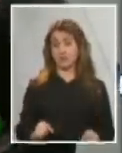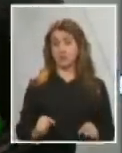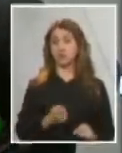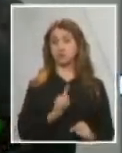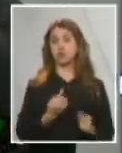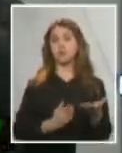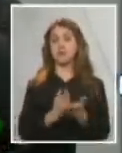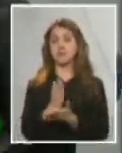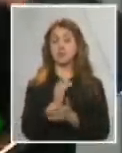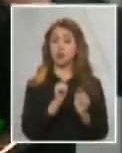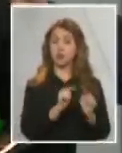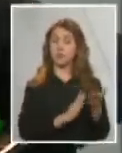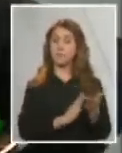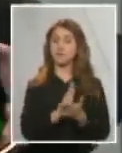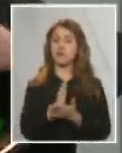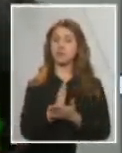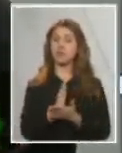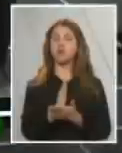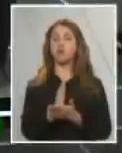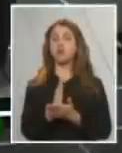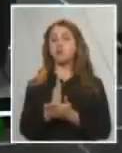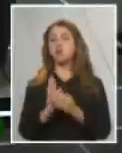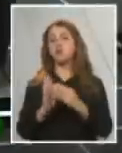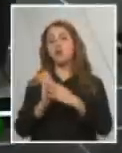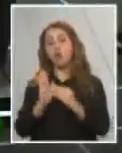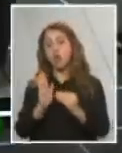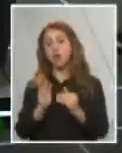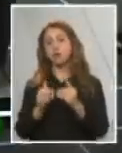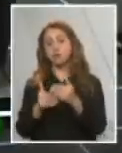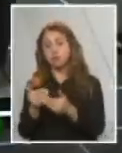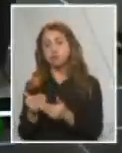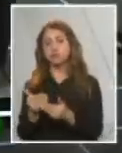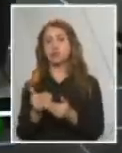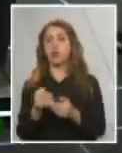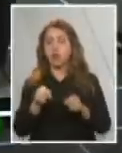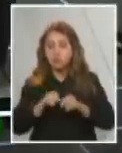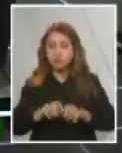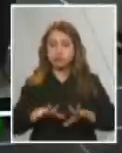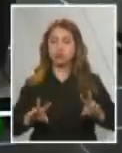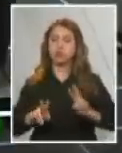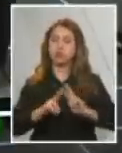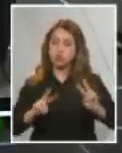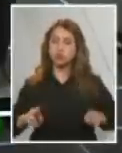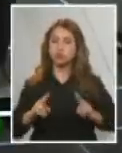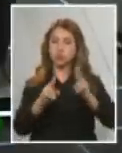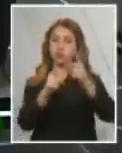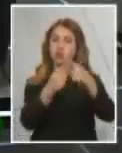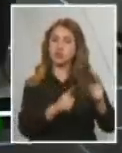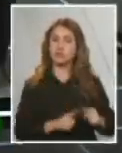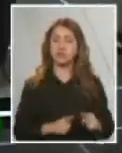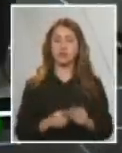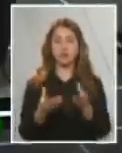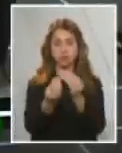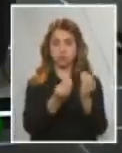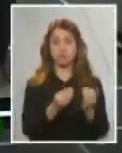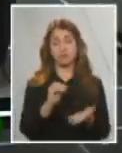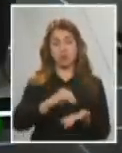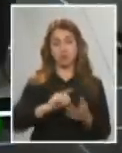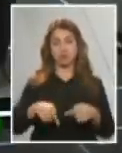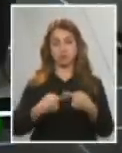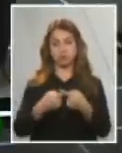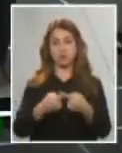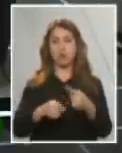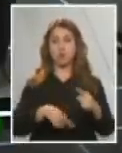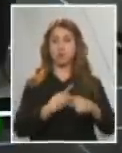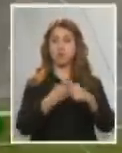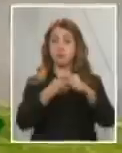nosotros partimos con esto, partimos con un prototipo, ya estamos con masificando y construyendo varias unidades, entonces estamos en ese